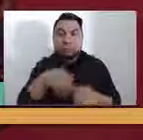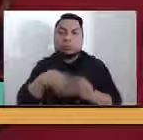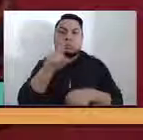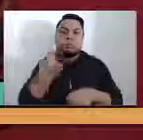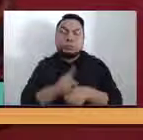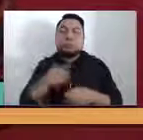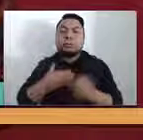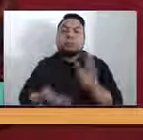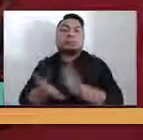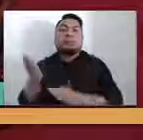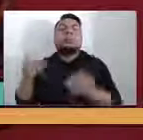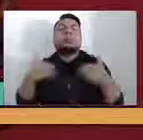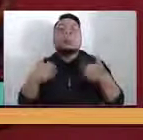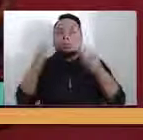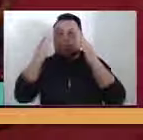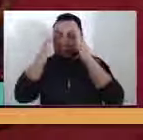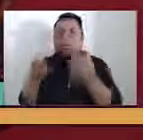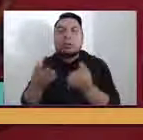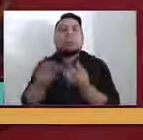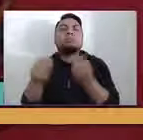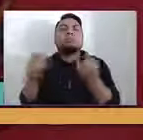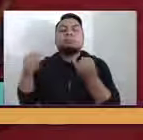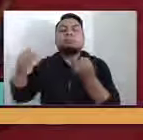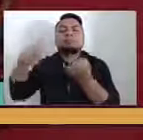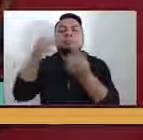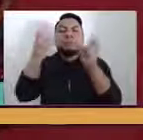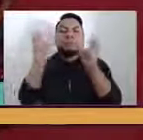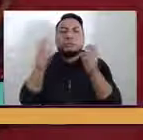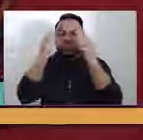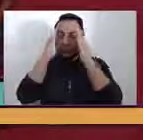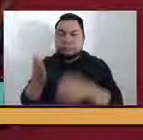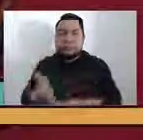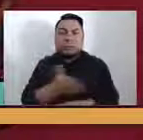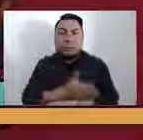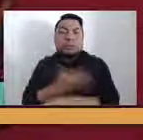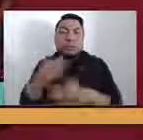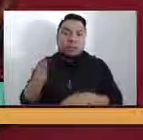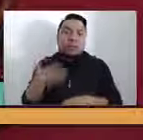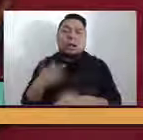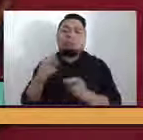me retiré porque tenía que atender una serie de compromisos